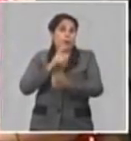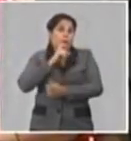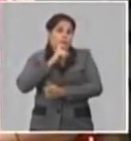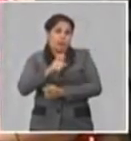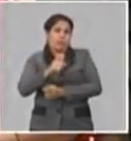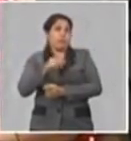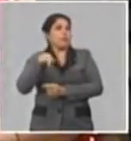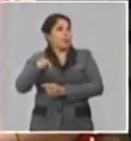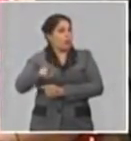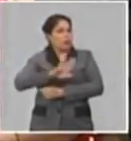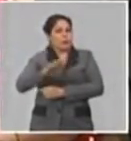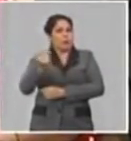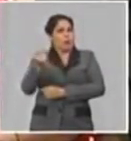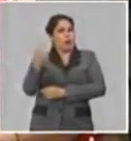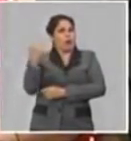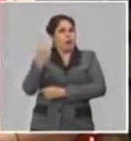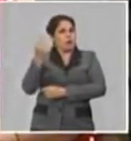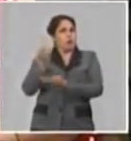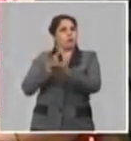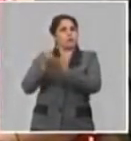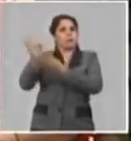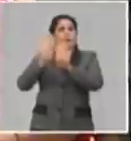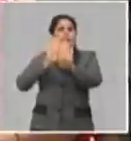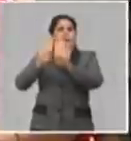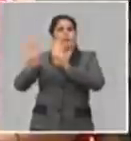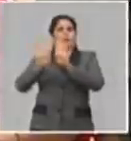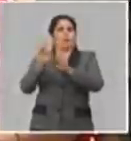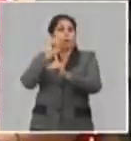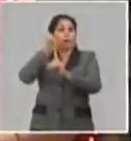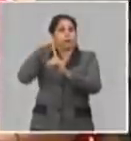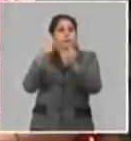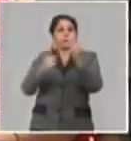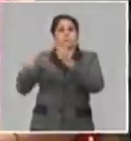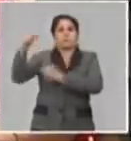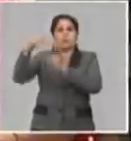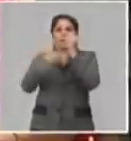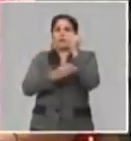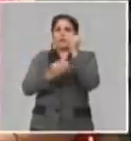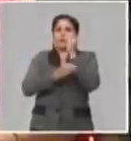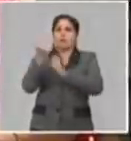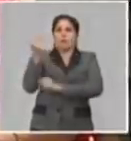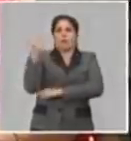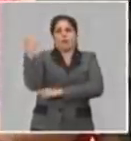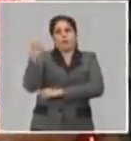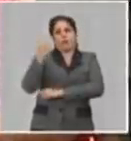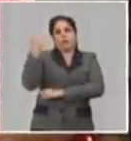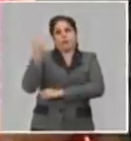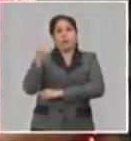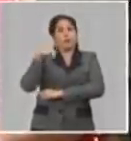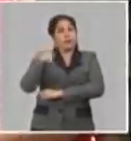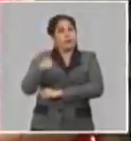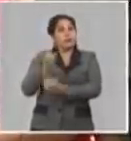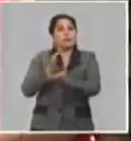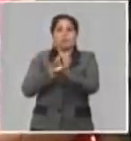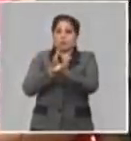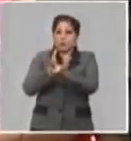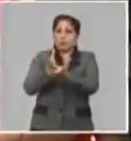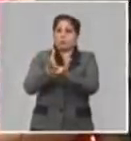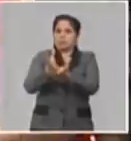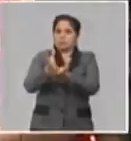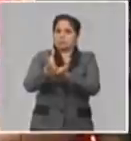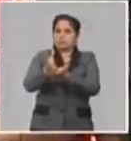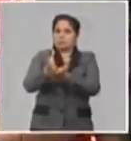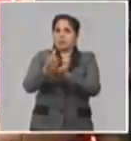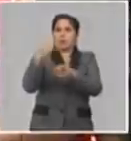que nos ha llevado a posponer ciertos objetivos principales. ¿qué continuará en lo adelante?